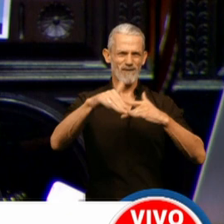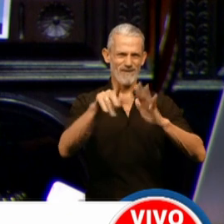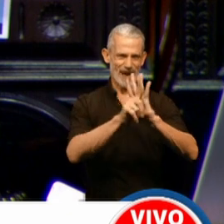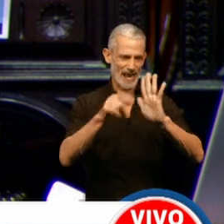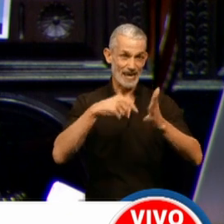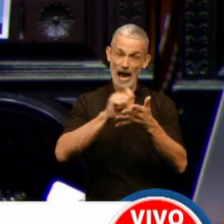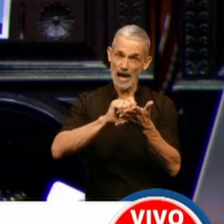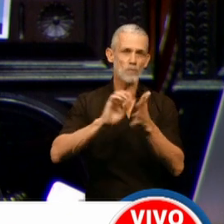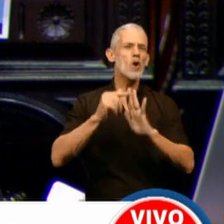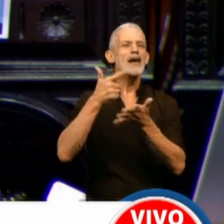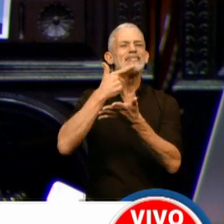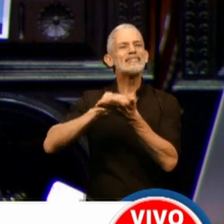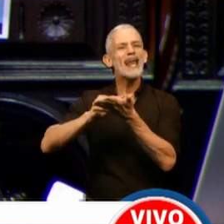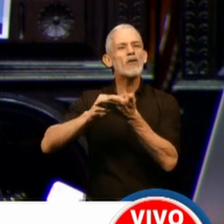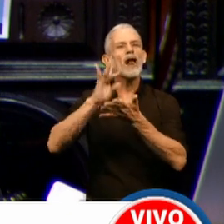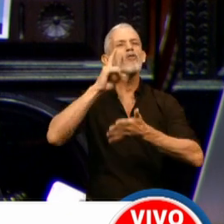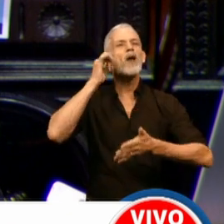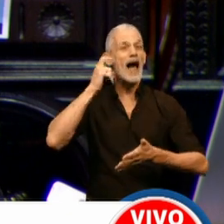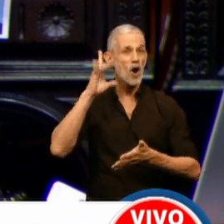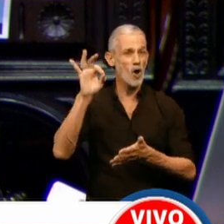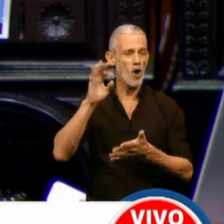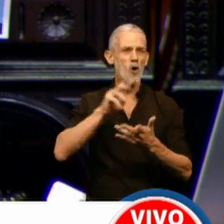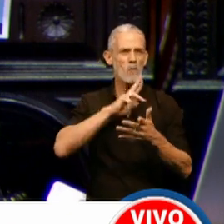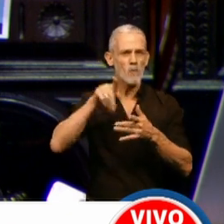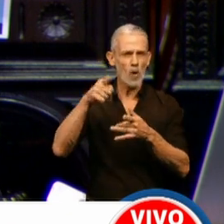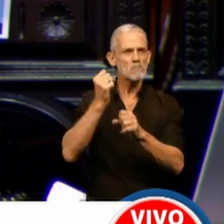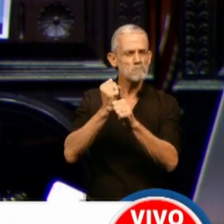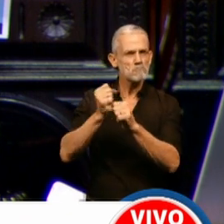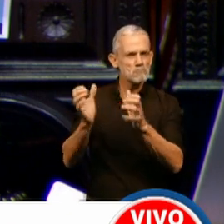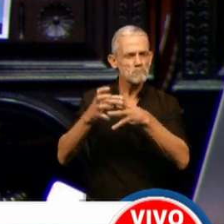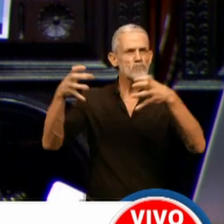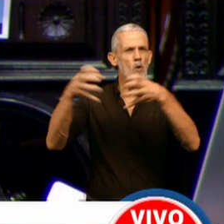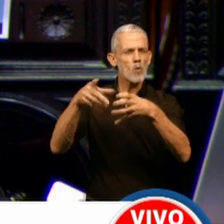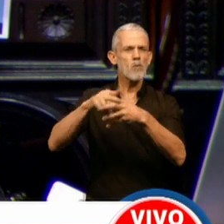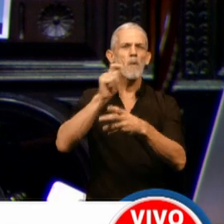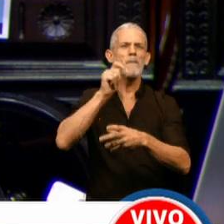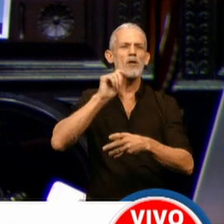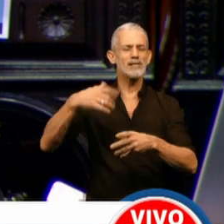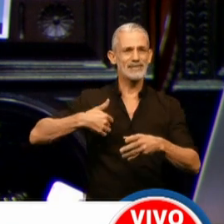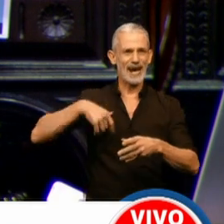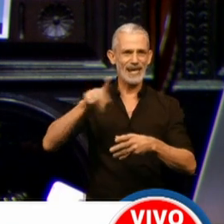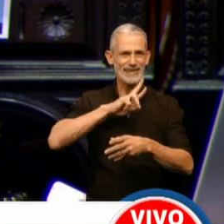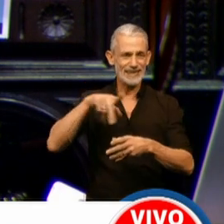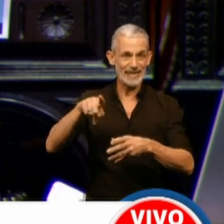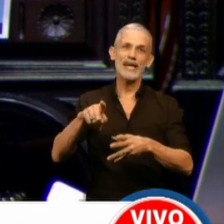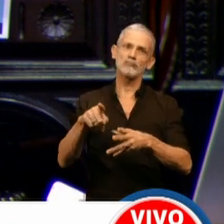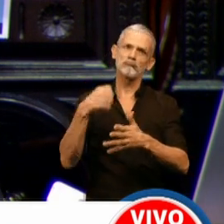ley es la senadora norma durango y con un trabajo que ha hecho y ha llevado adelante el colectivo de periodistas argentinas